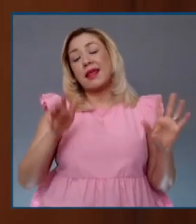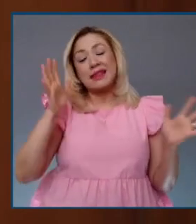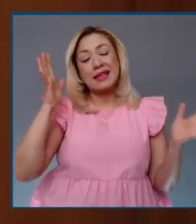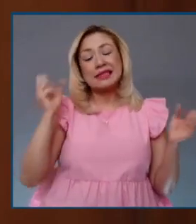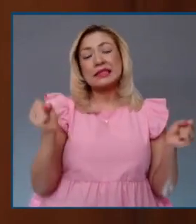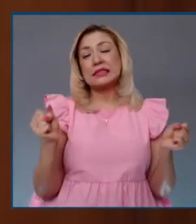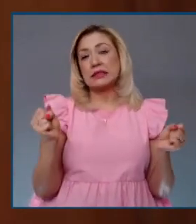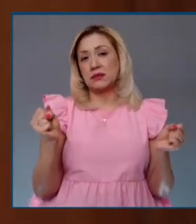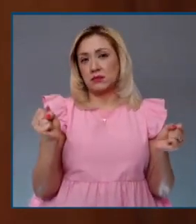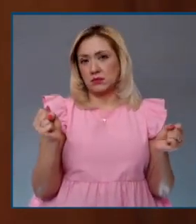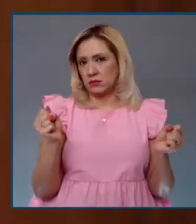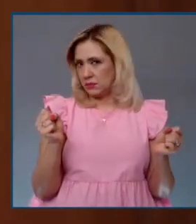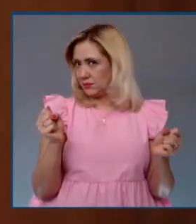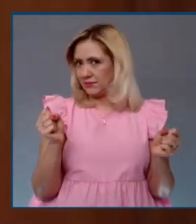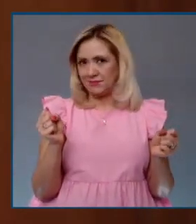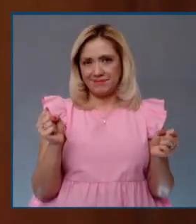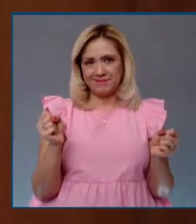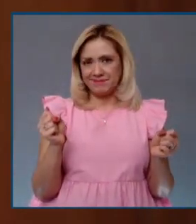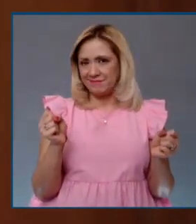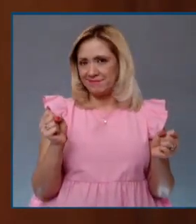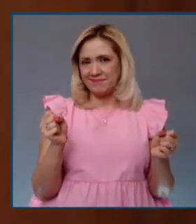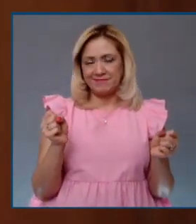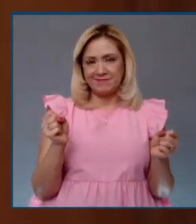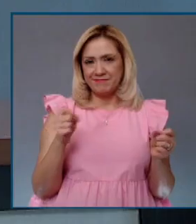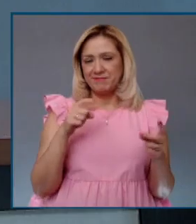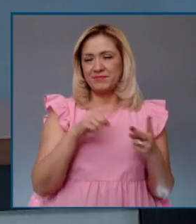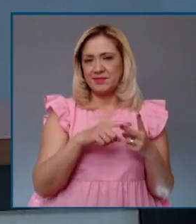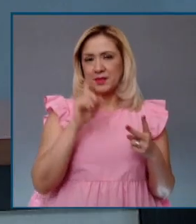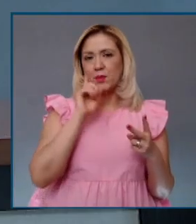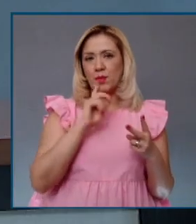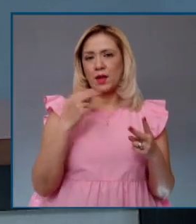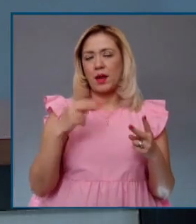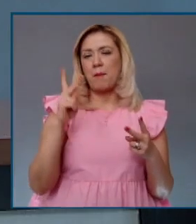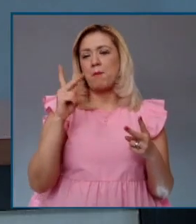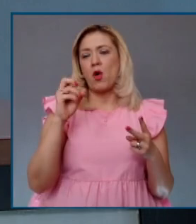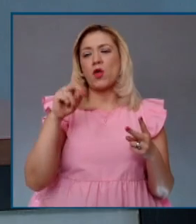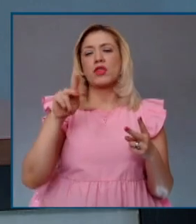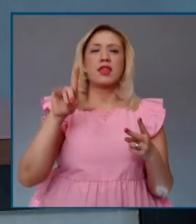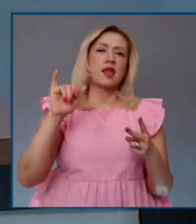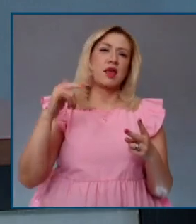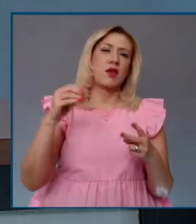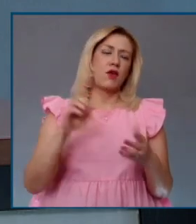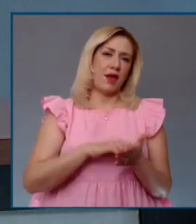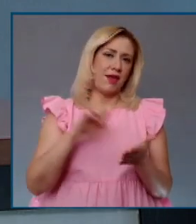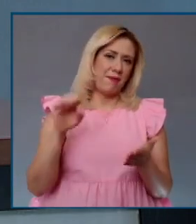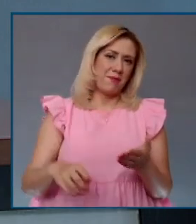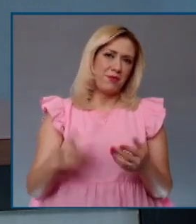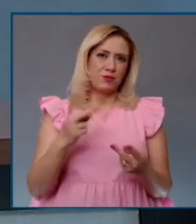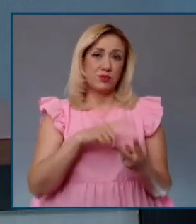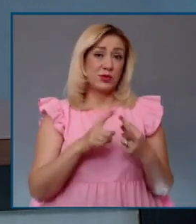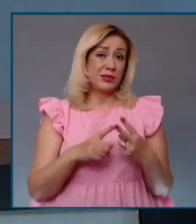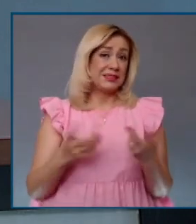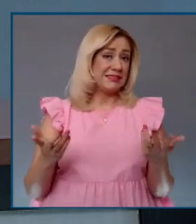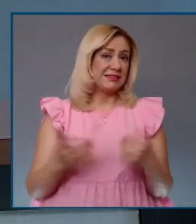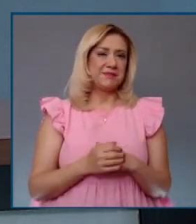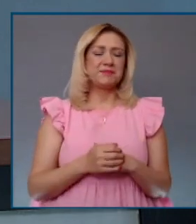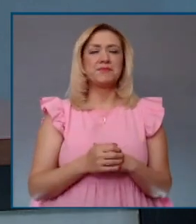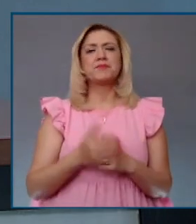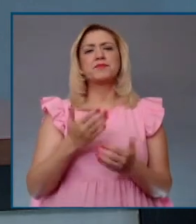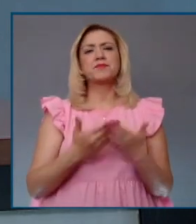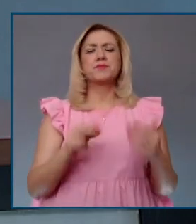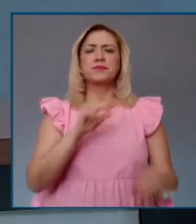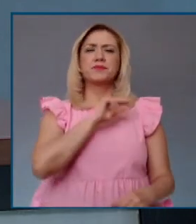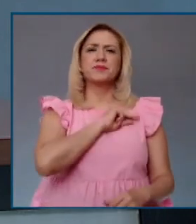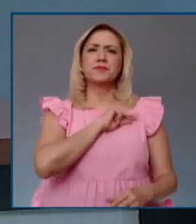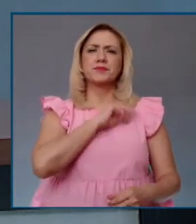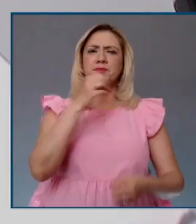está representado por el caso Carla Pontigo. En otra información, el Tribunal Colegiado en Materias Penal y Administrativa